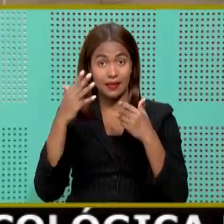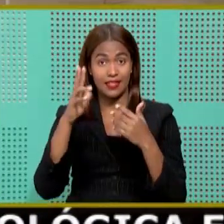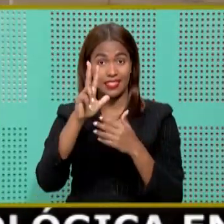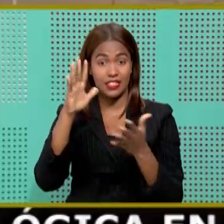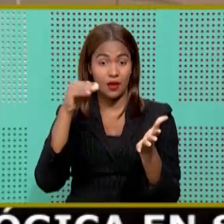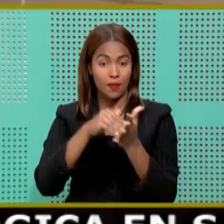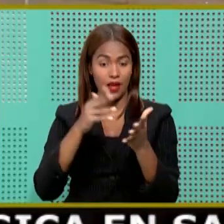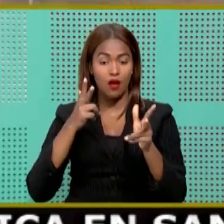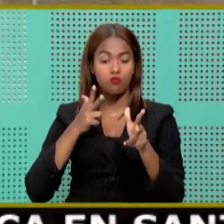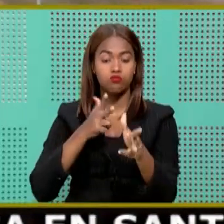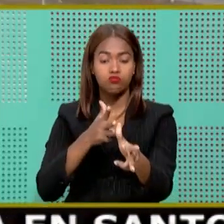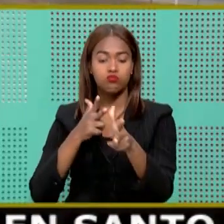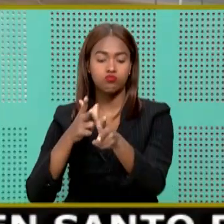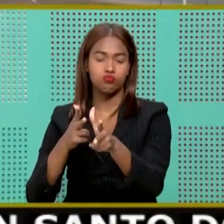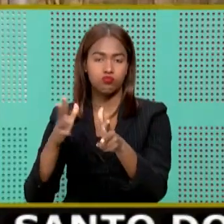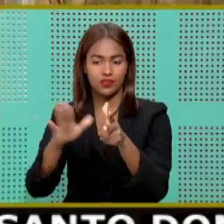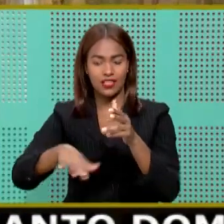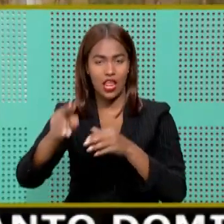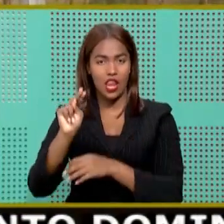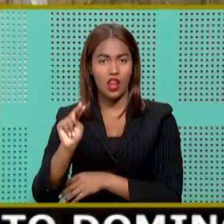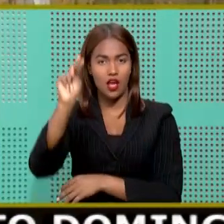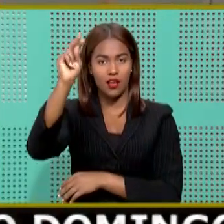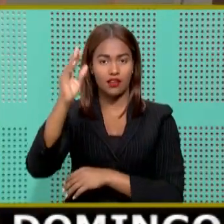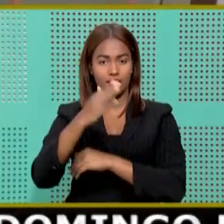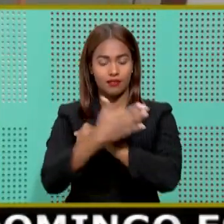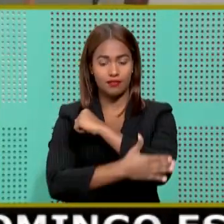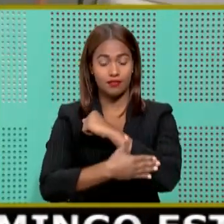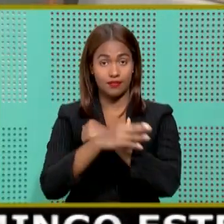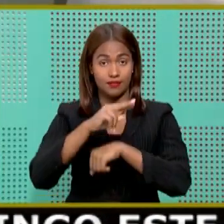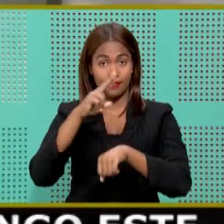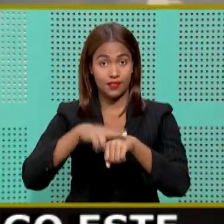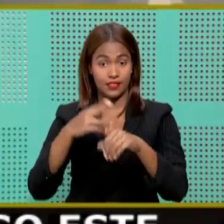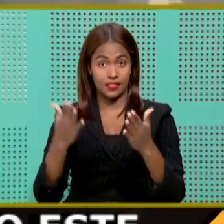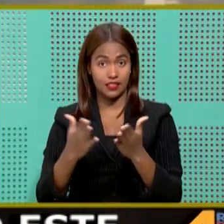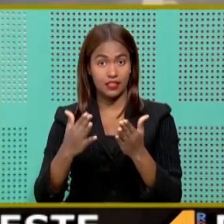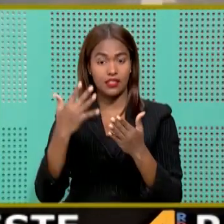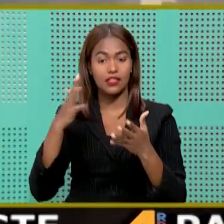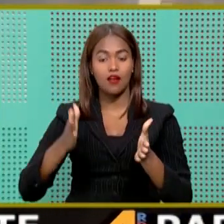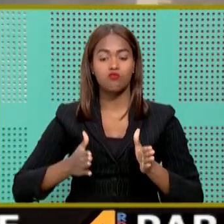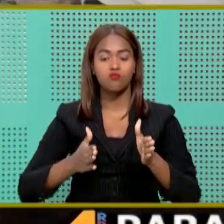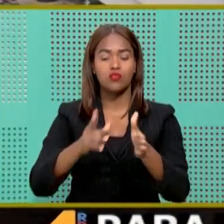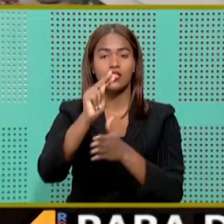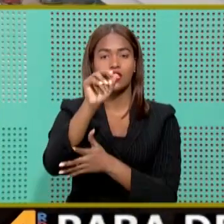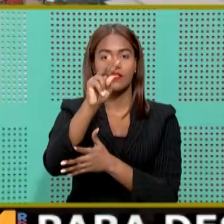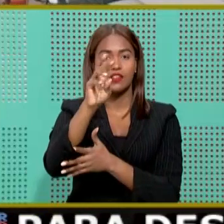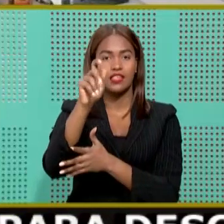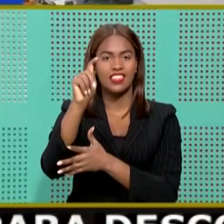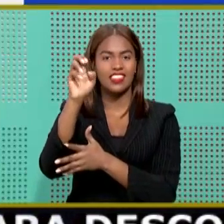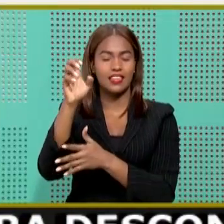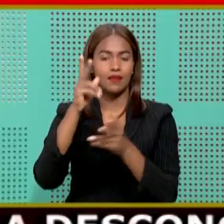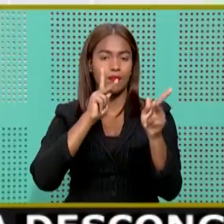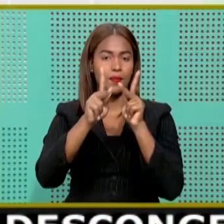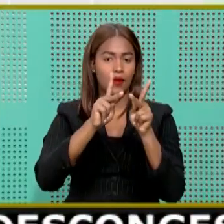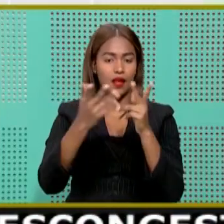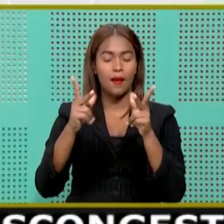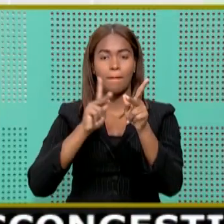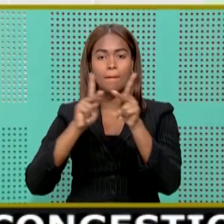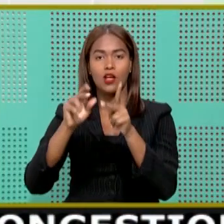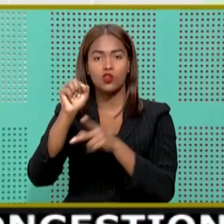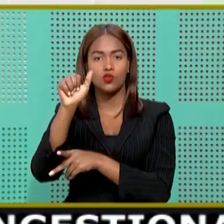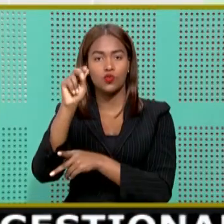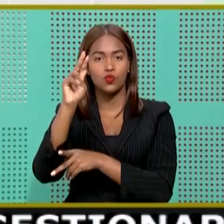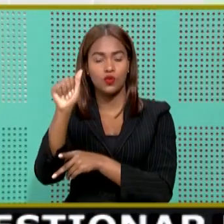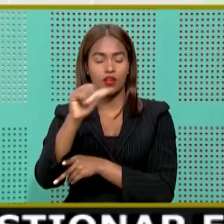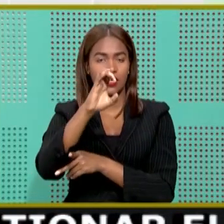vehículos de circulación. En la zona norte de la Nación Dominicana fueron inauguradas la carretera Navarrete-Puerto Plata, Puerto